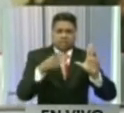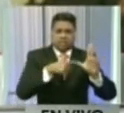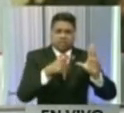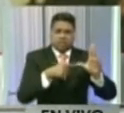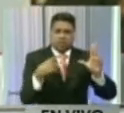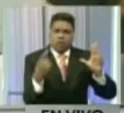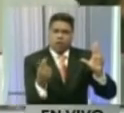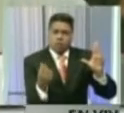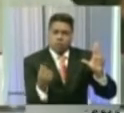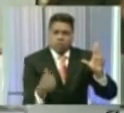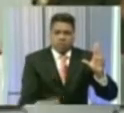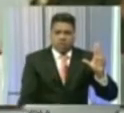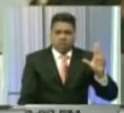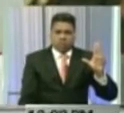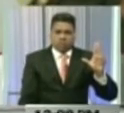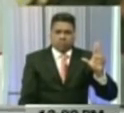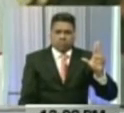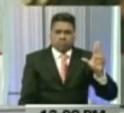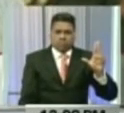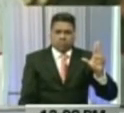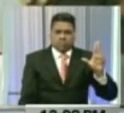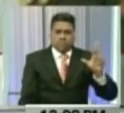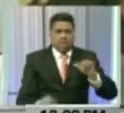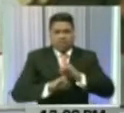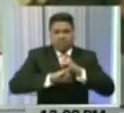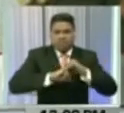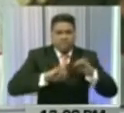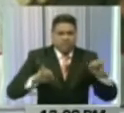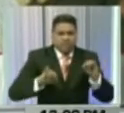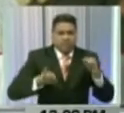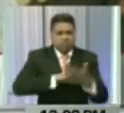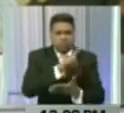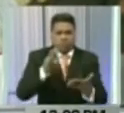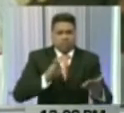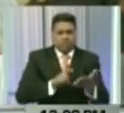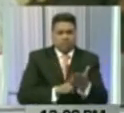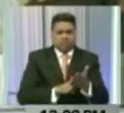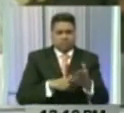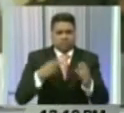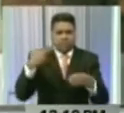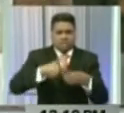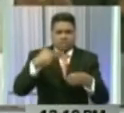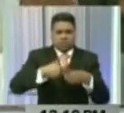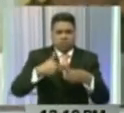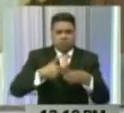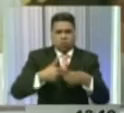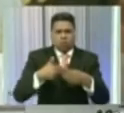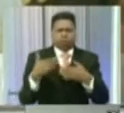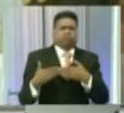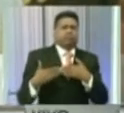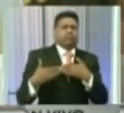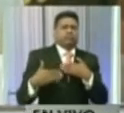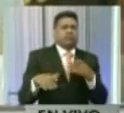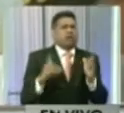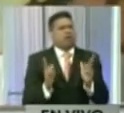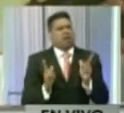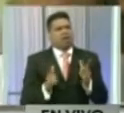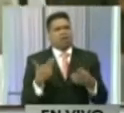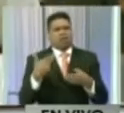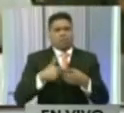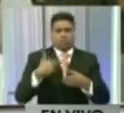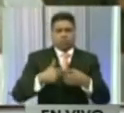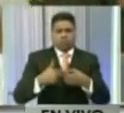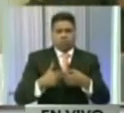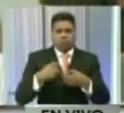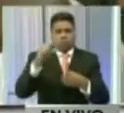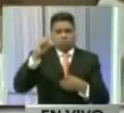Aquí se agotó de manera definitiva el modelo rentista petrolero, que tiene tiempo agotado, pero el